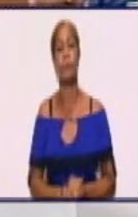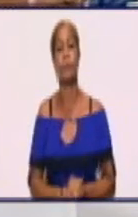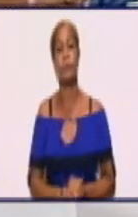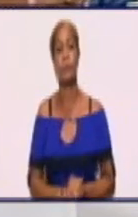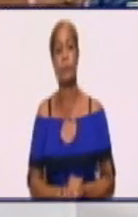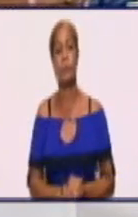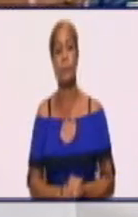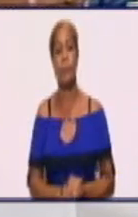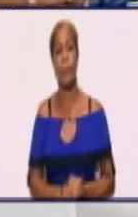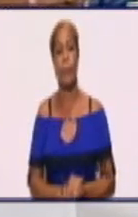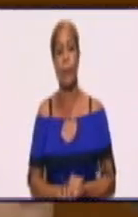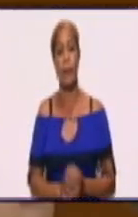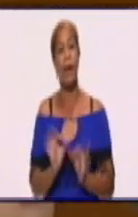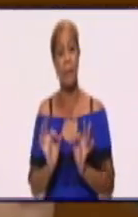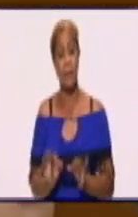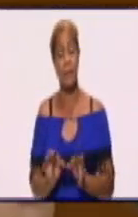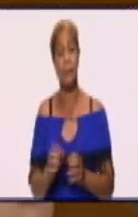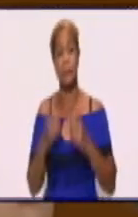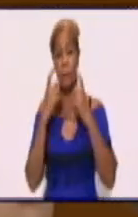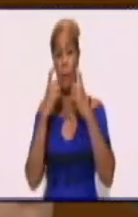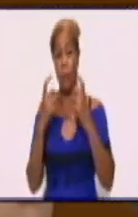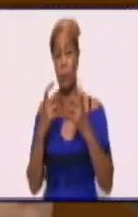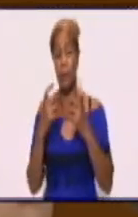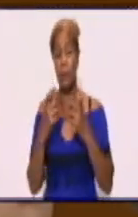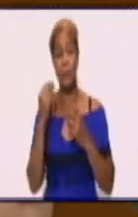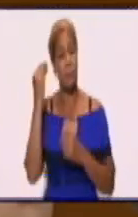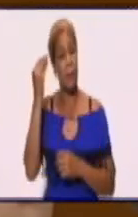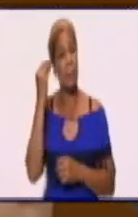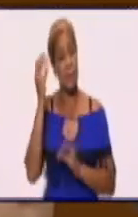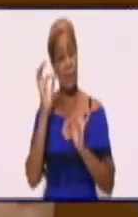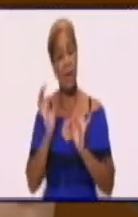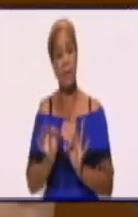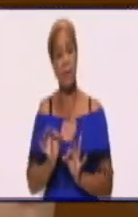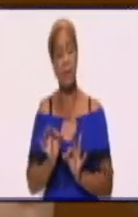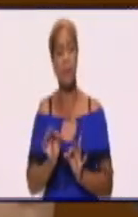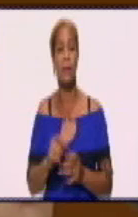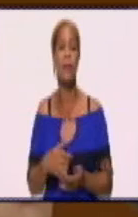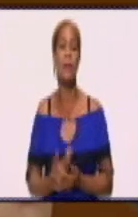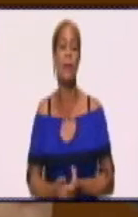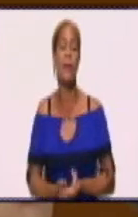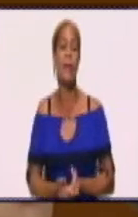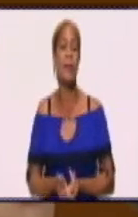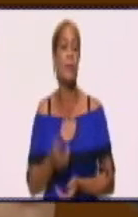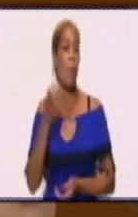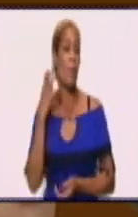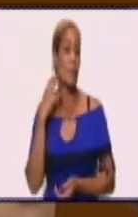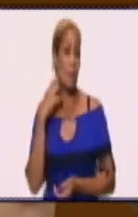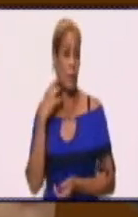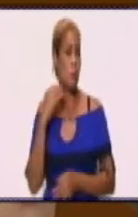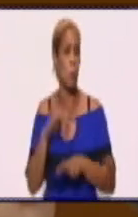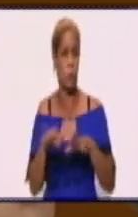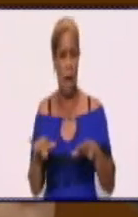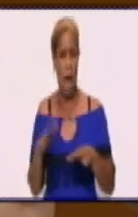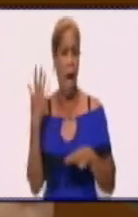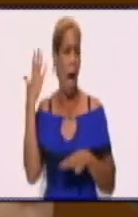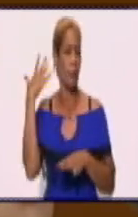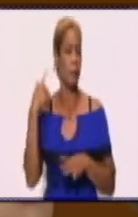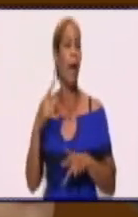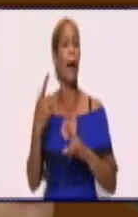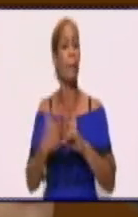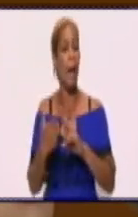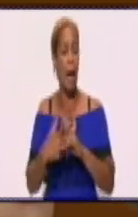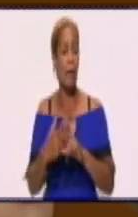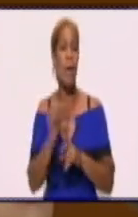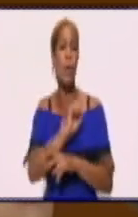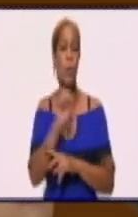Junel. Importante reflexión. Y realmente es así. En Manzanillo había logrado un control. En Manzanillo